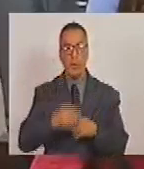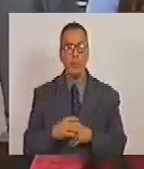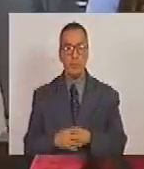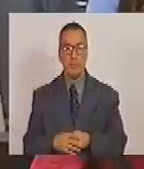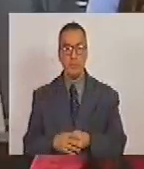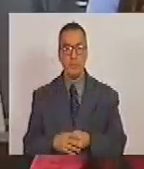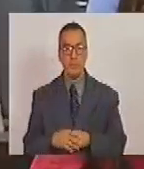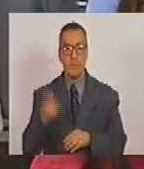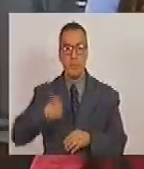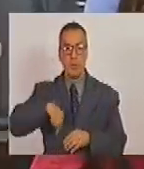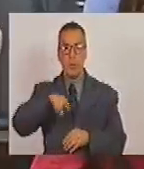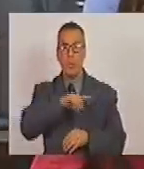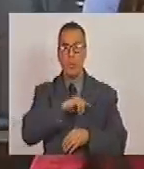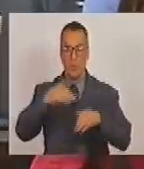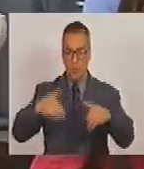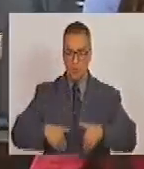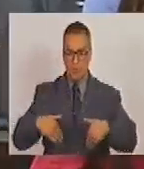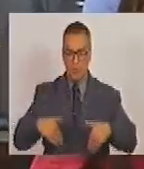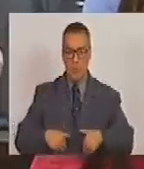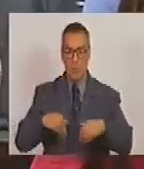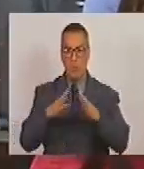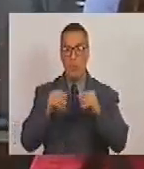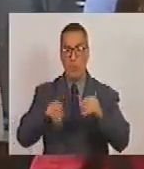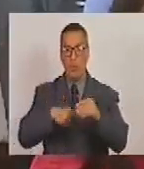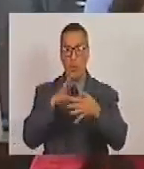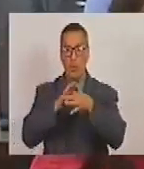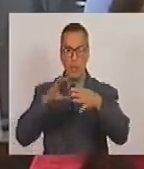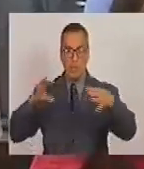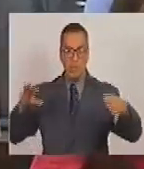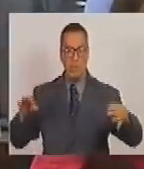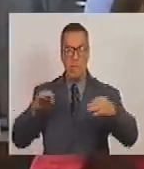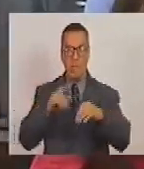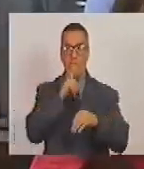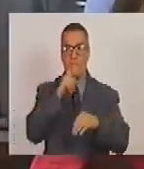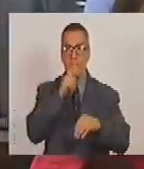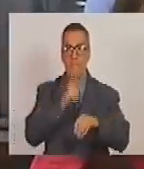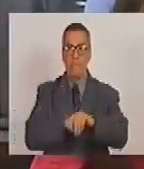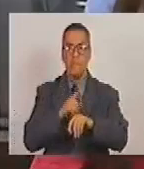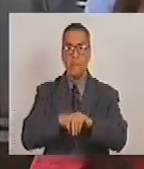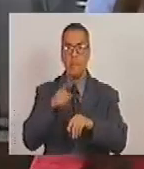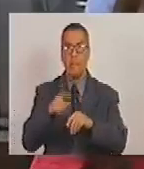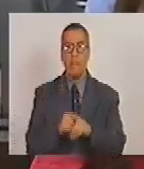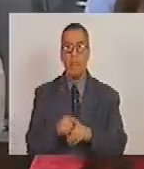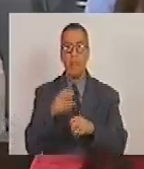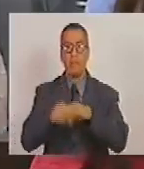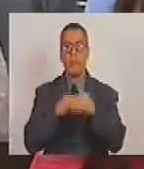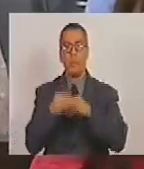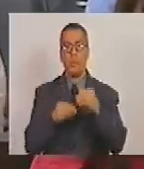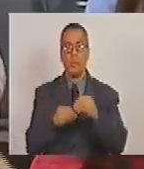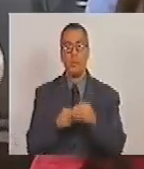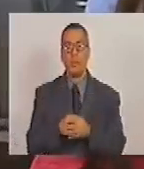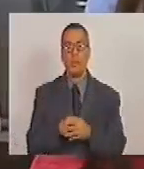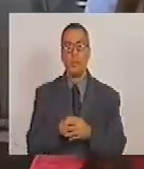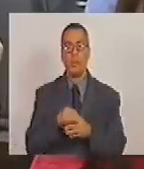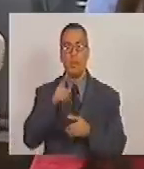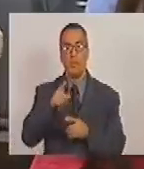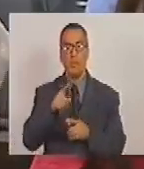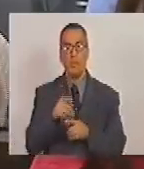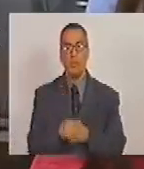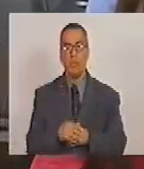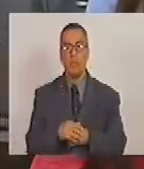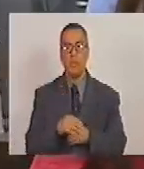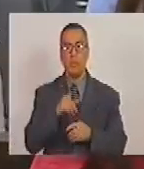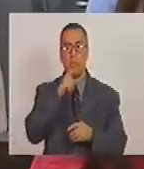Nuestro esfuerzo por romper con cadenas tan terribles como la que ha establecido esta especie